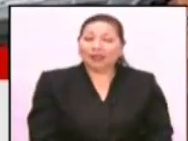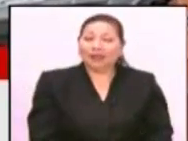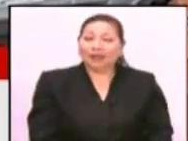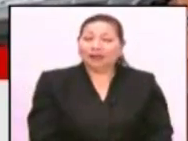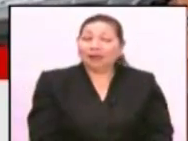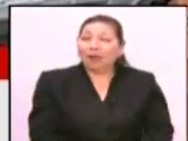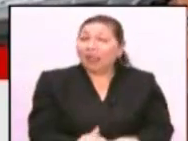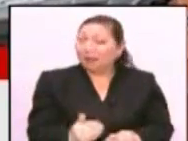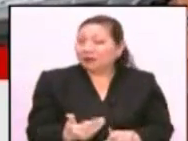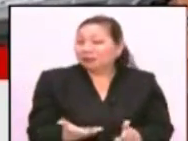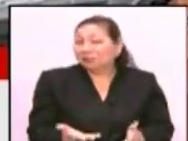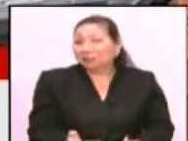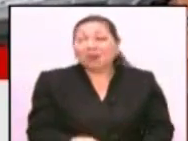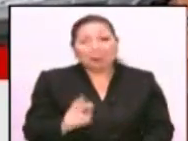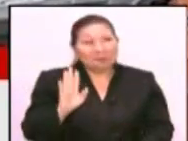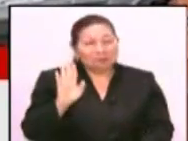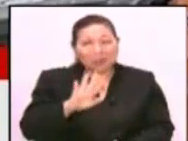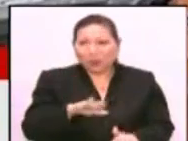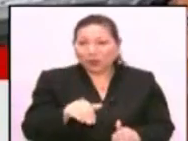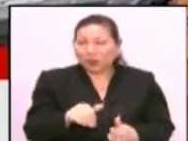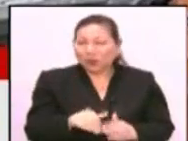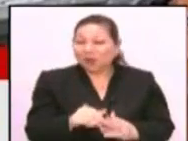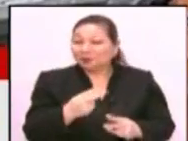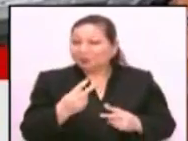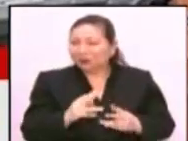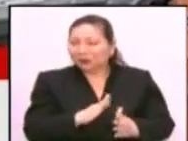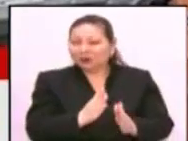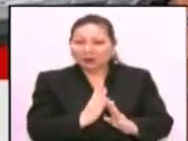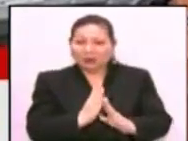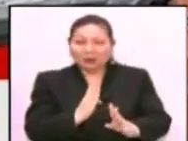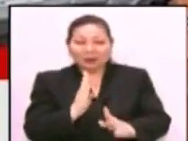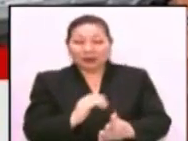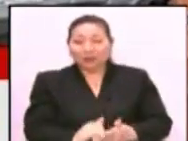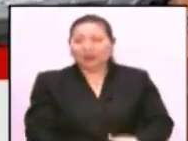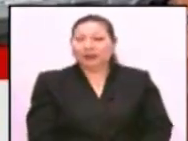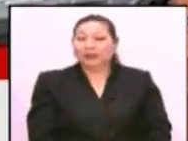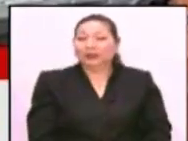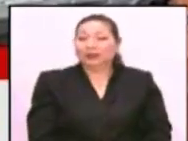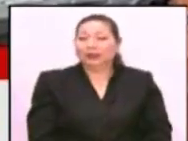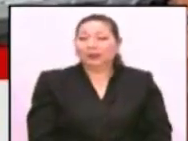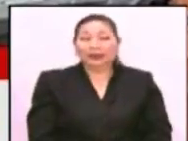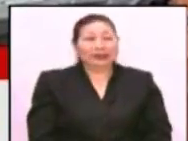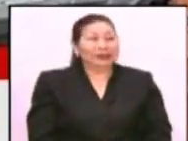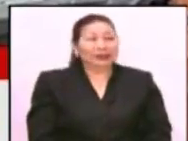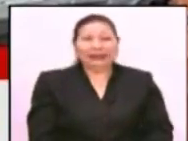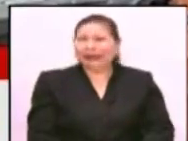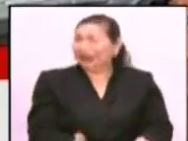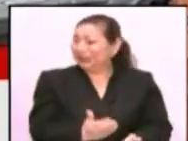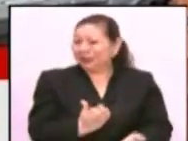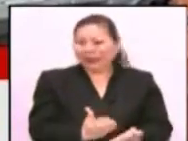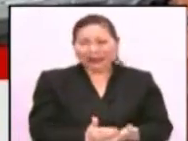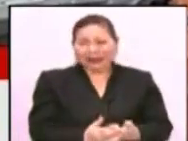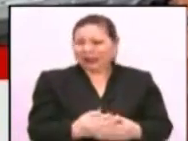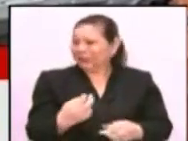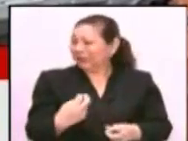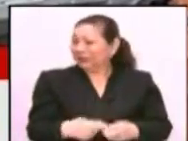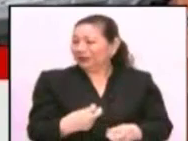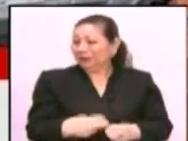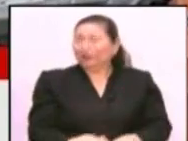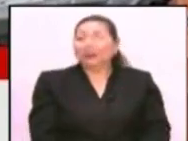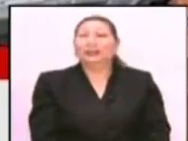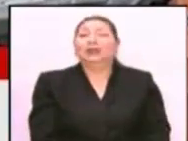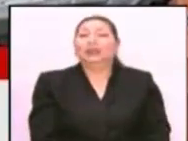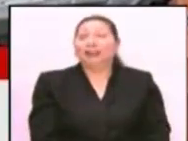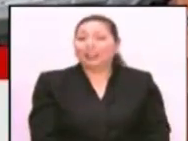la seguridad externa, llámese toda la cola de las visitas, todo lo maneja la policía y es un problema muy álgido que se